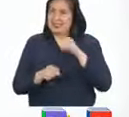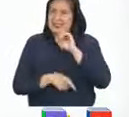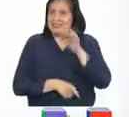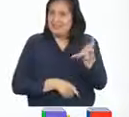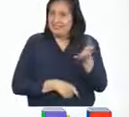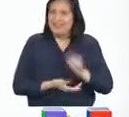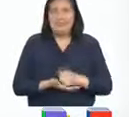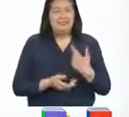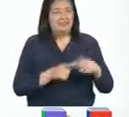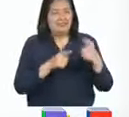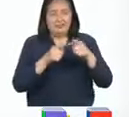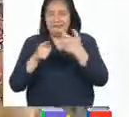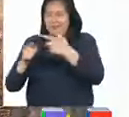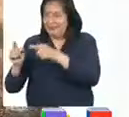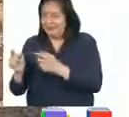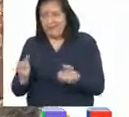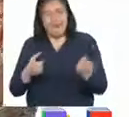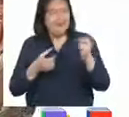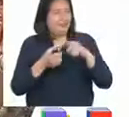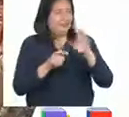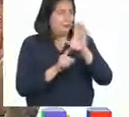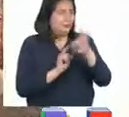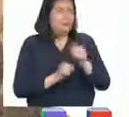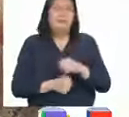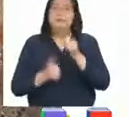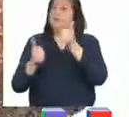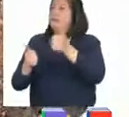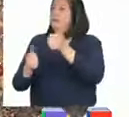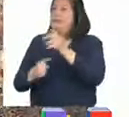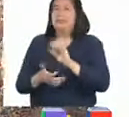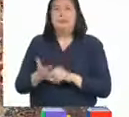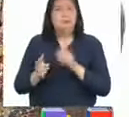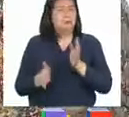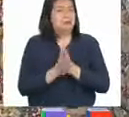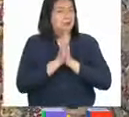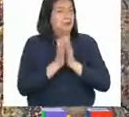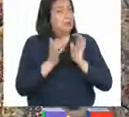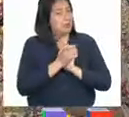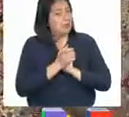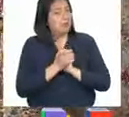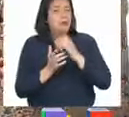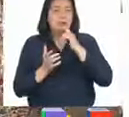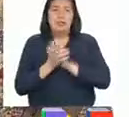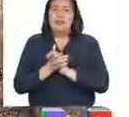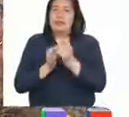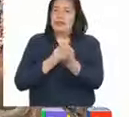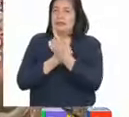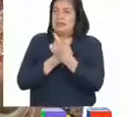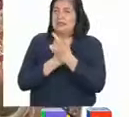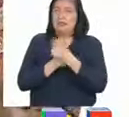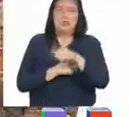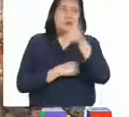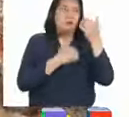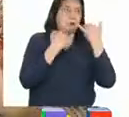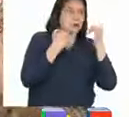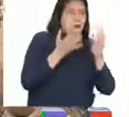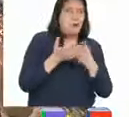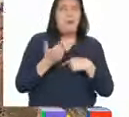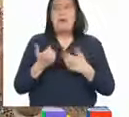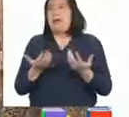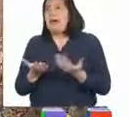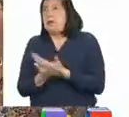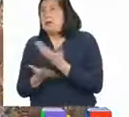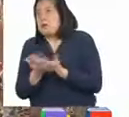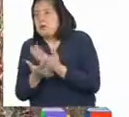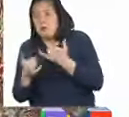así, tan diverso. Exacto. Podría pedirles a mis amigas y amigos que me enseñen otros idiomas, aprender